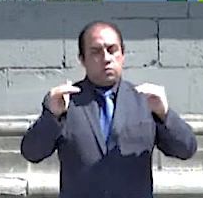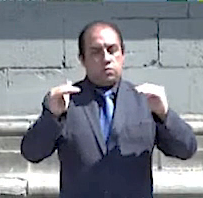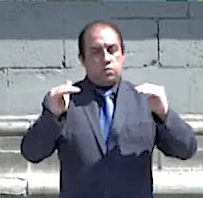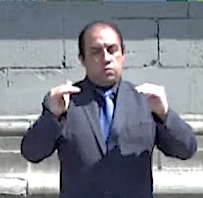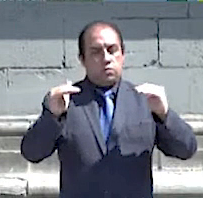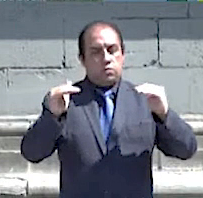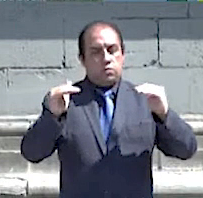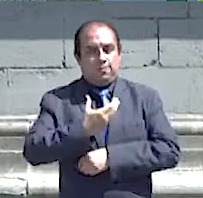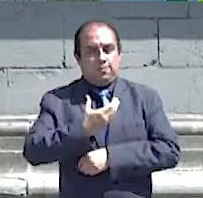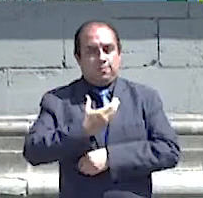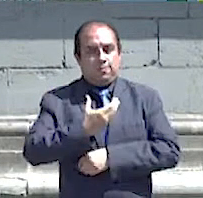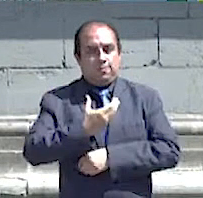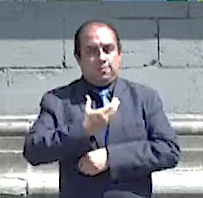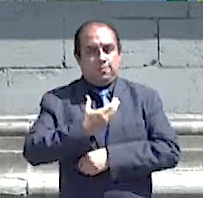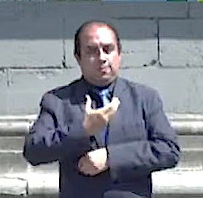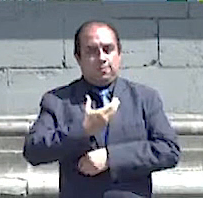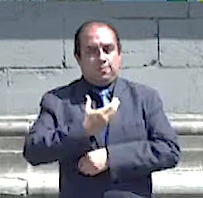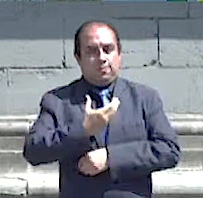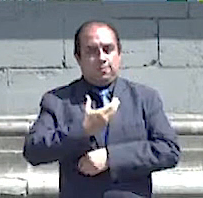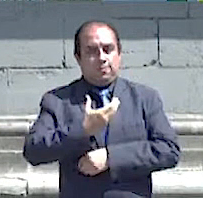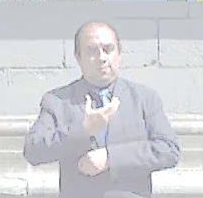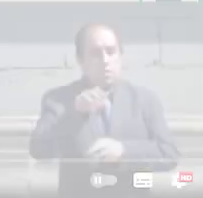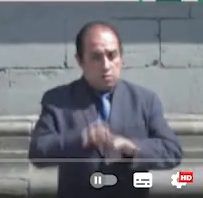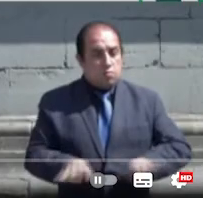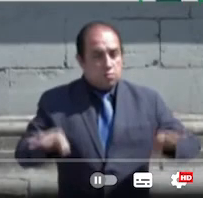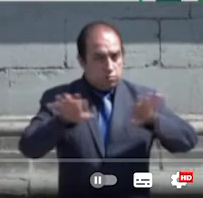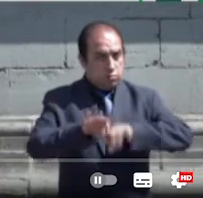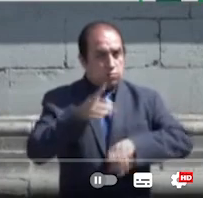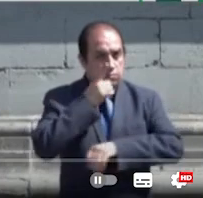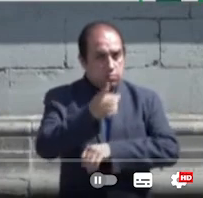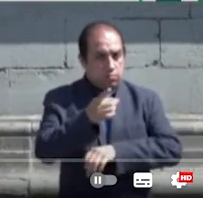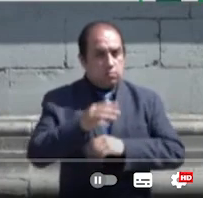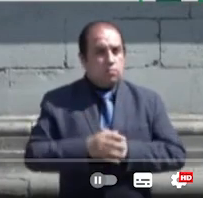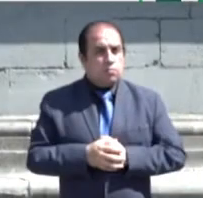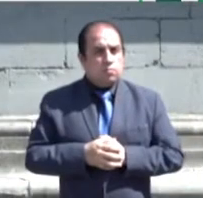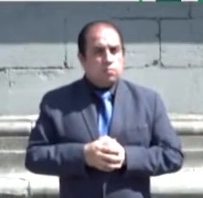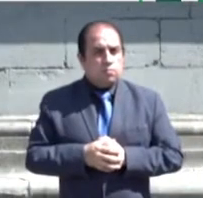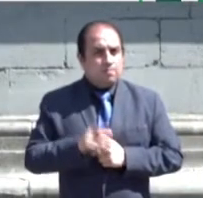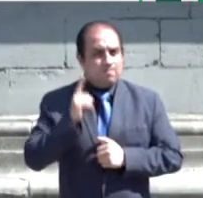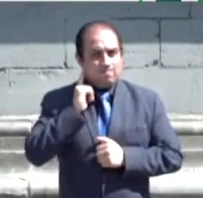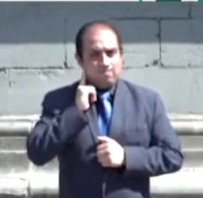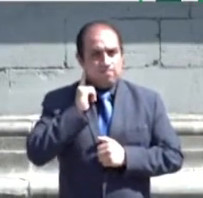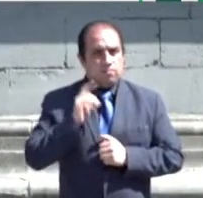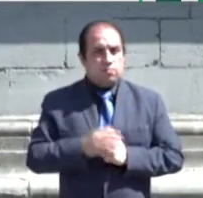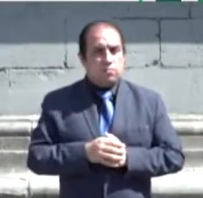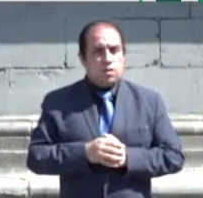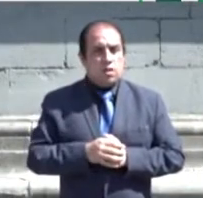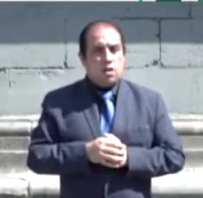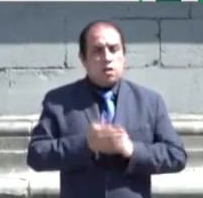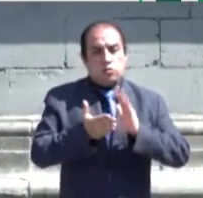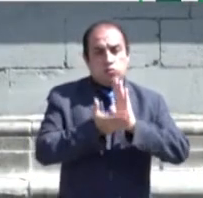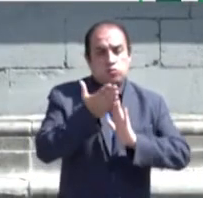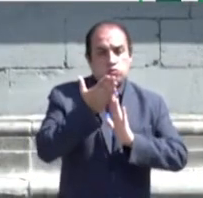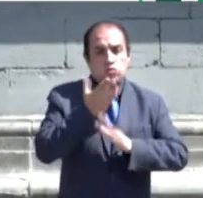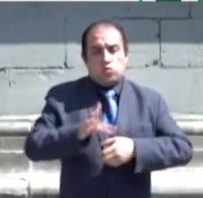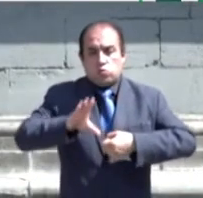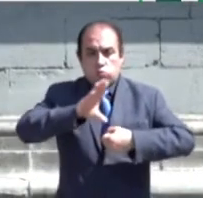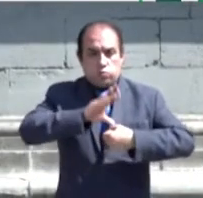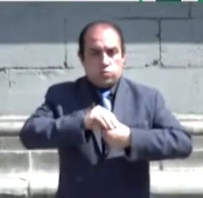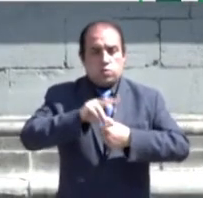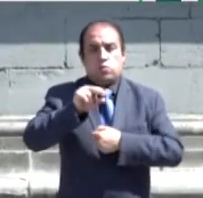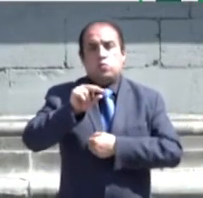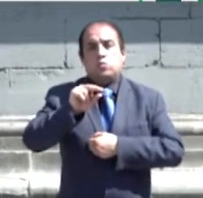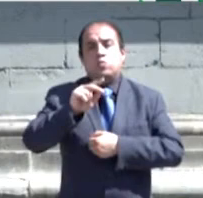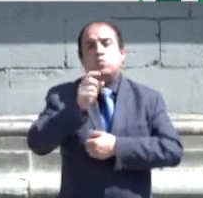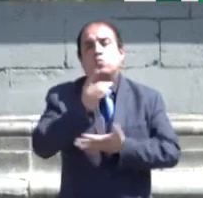hermoso centro histórico de la Ciudad de México. Muchas gracias. Y ya lo decía el alcalde, las intervenciones son integrales, no